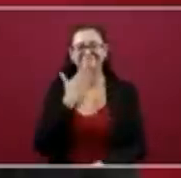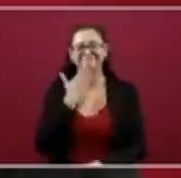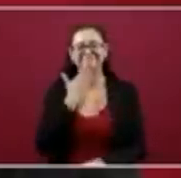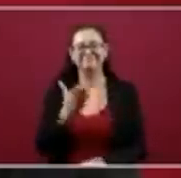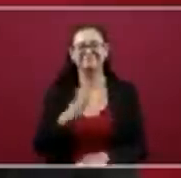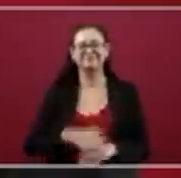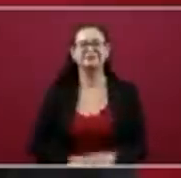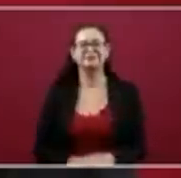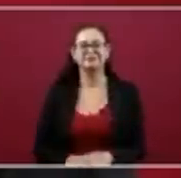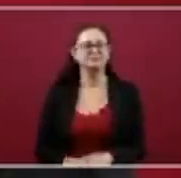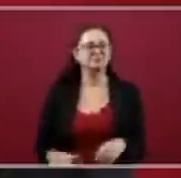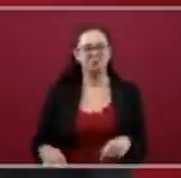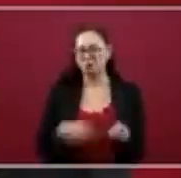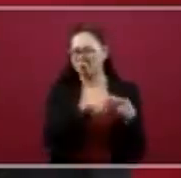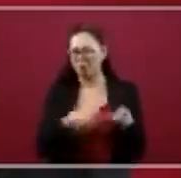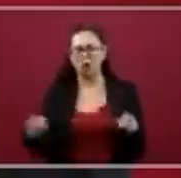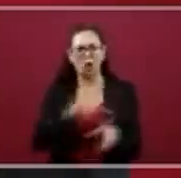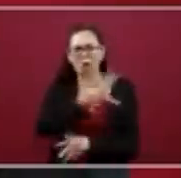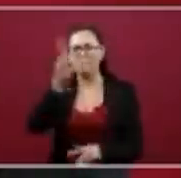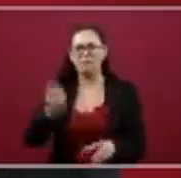vamos a ganar la temporada,